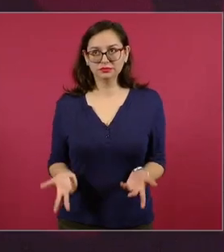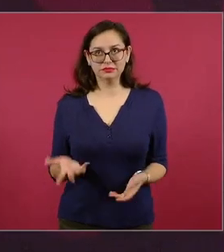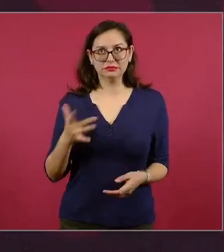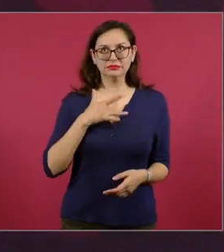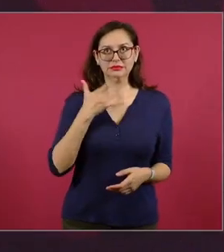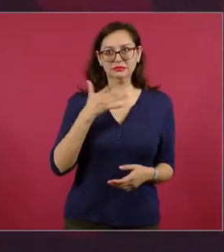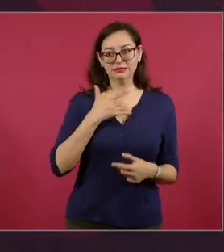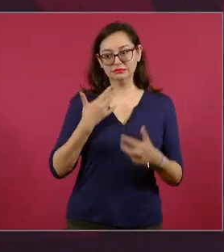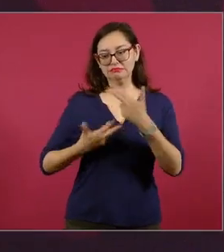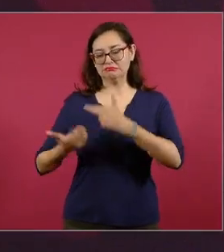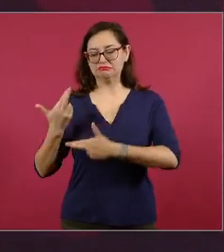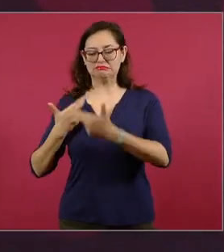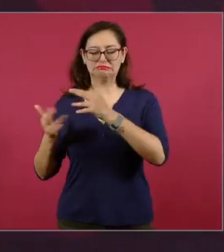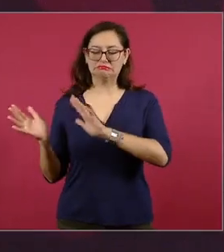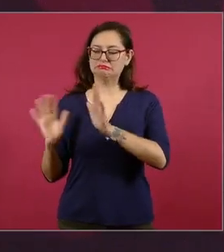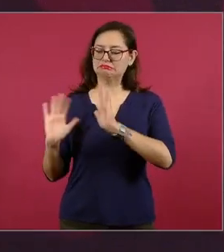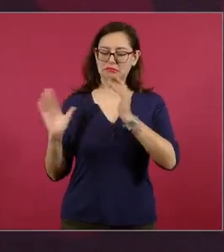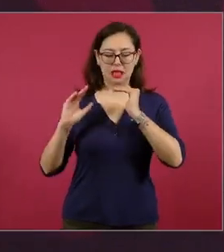Entonces,